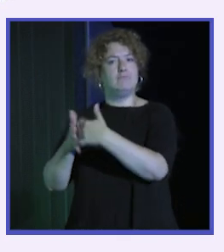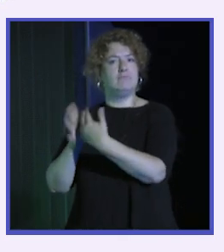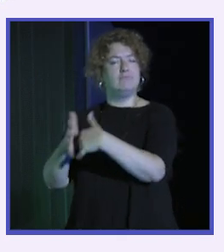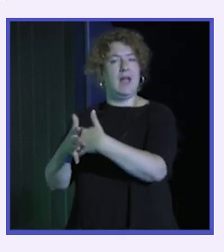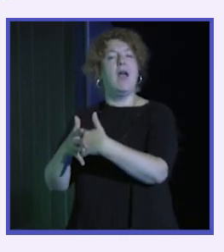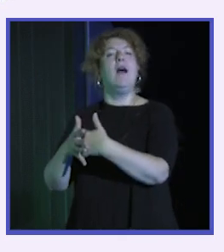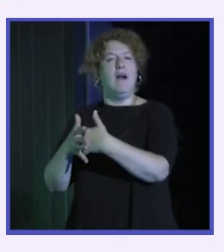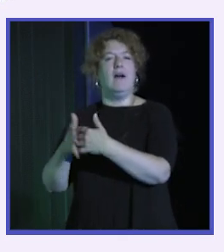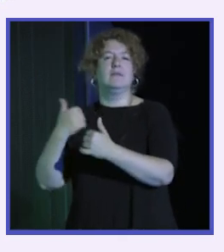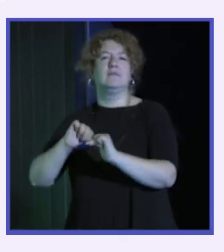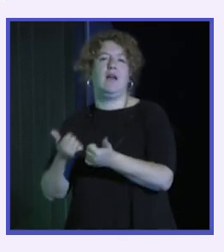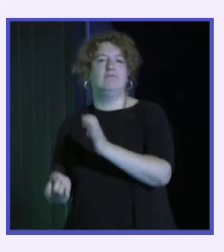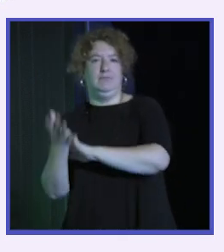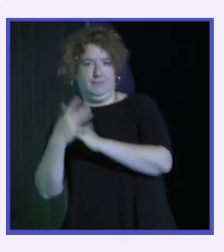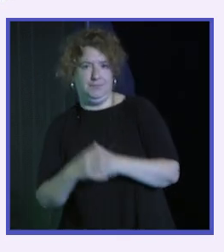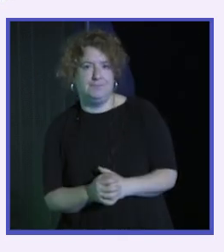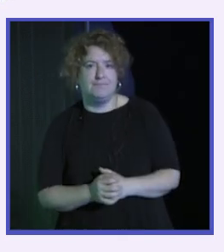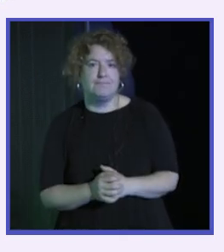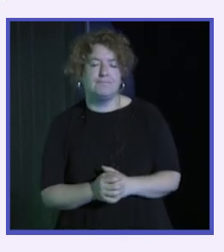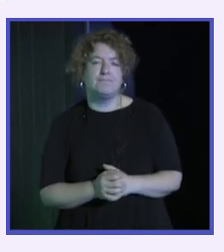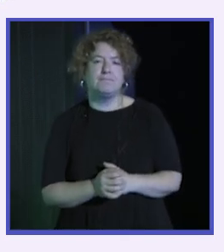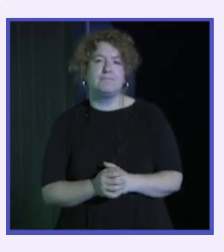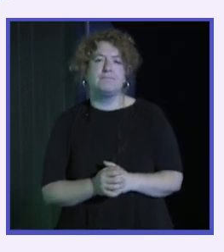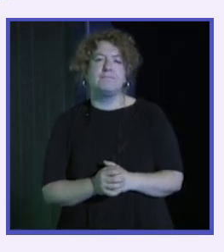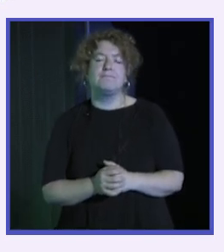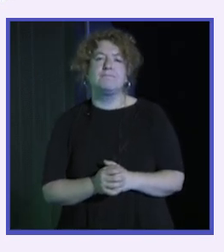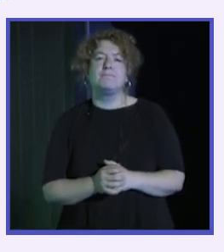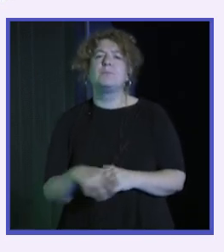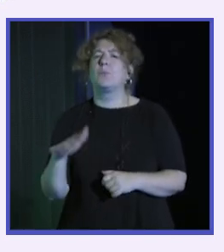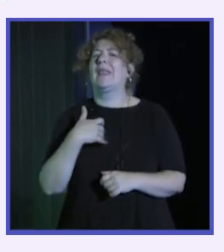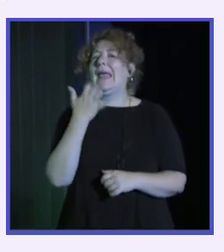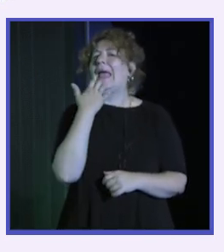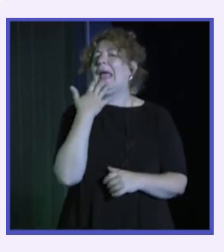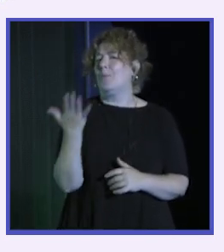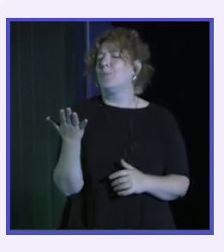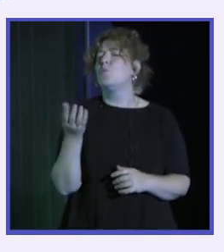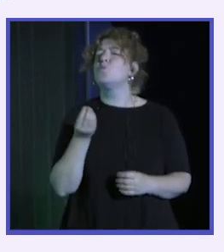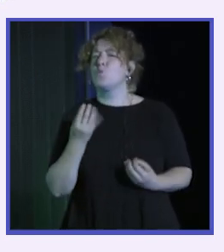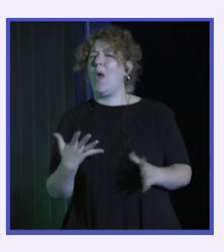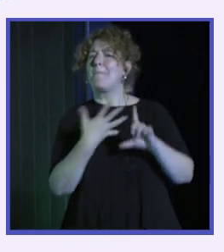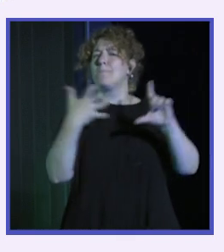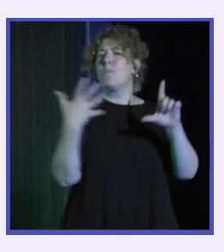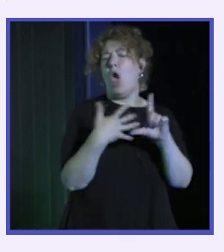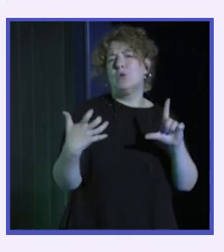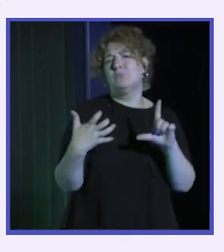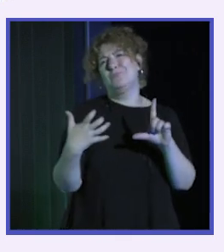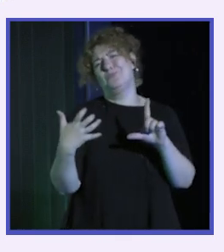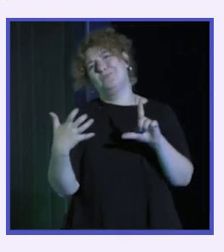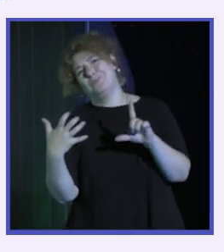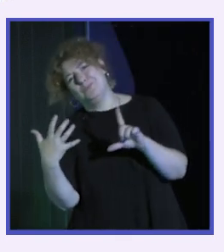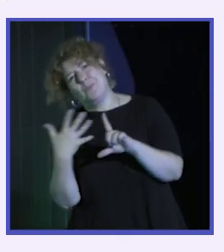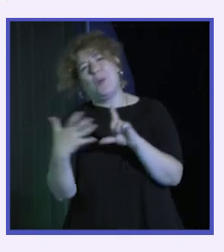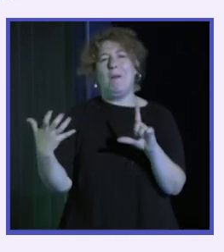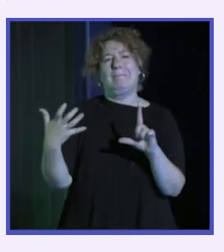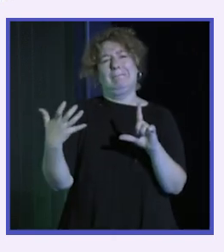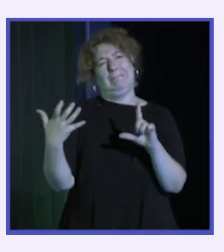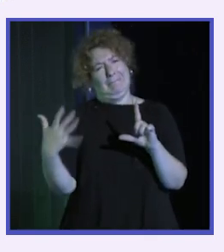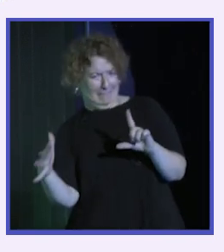punto. Os voy a enseñar un par de ejemplos ahora de un buen prompt y un prompt